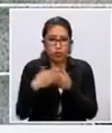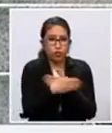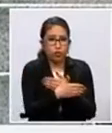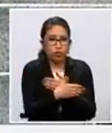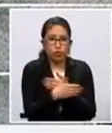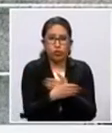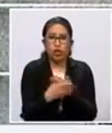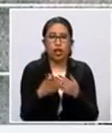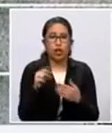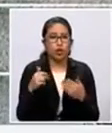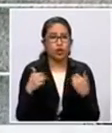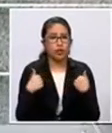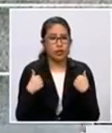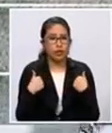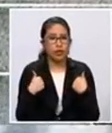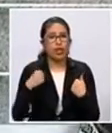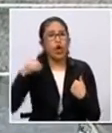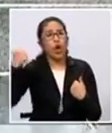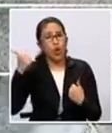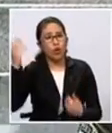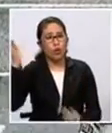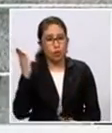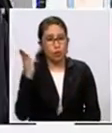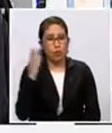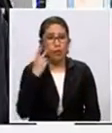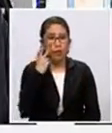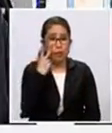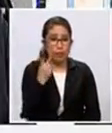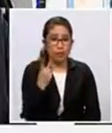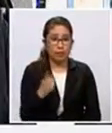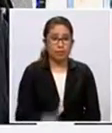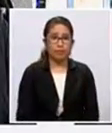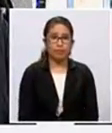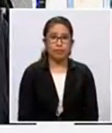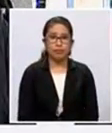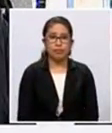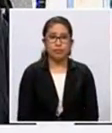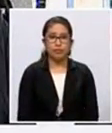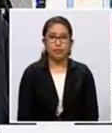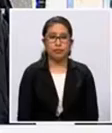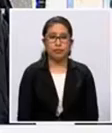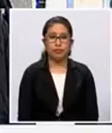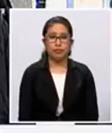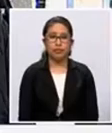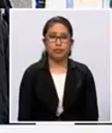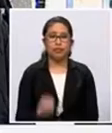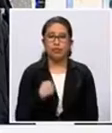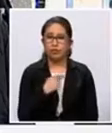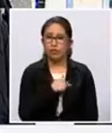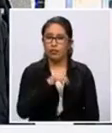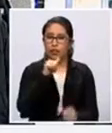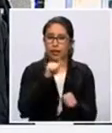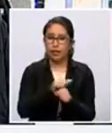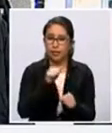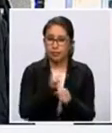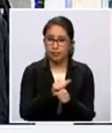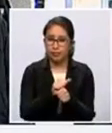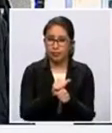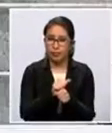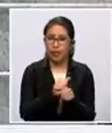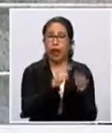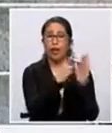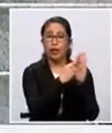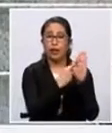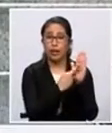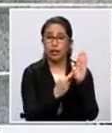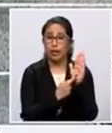no tienen ningún tipo de bono y no han recibido ningún tipo de bono. Estamos trabajando en la reglamentación, vamos a